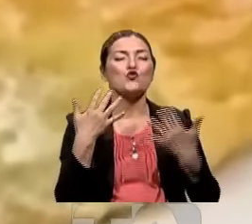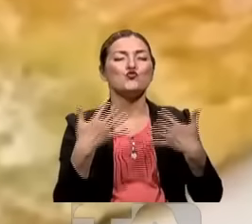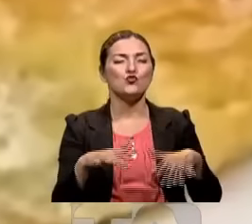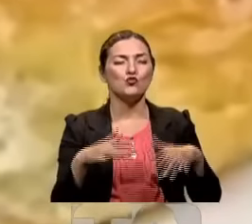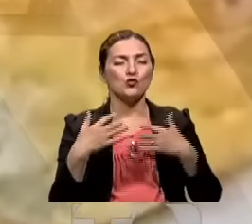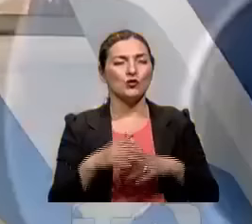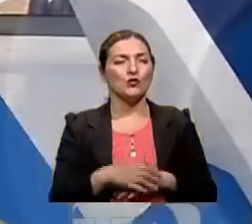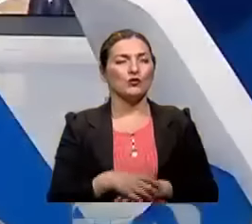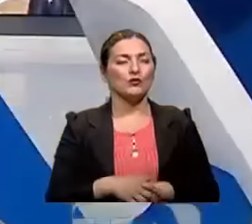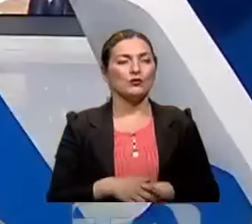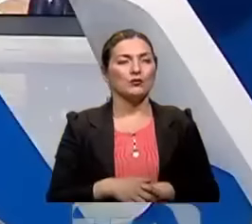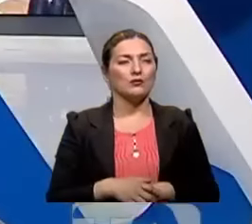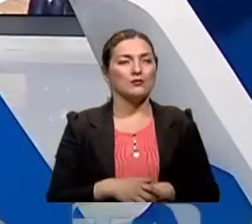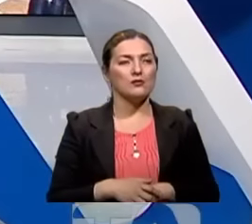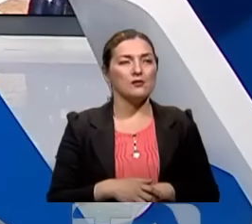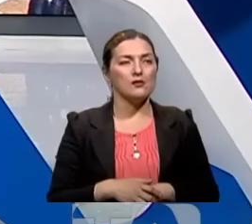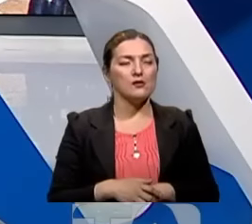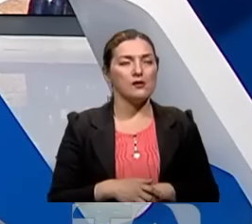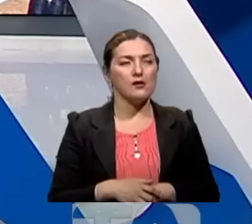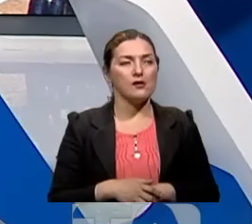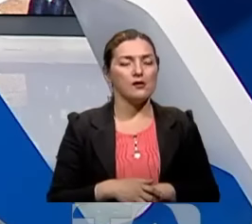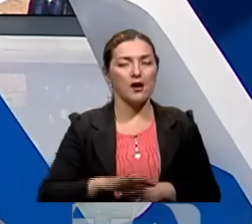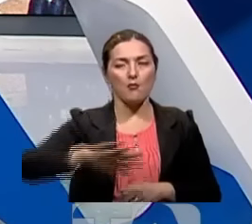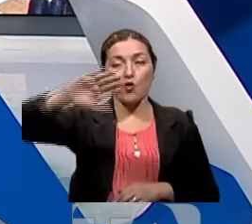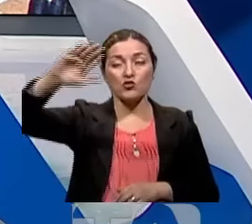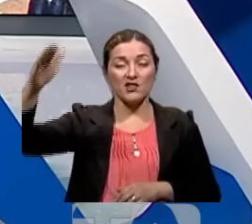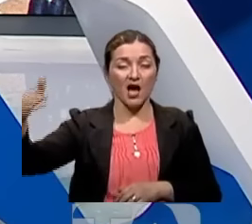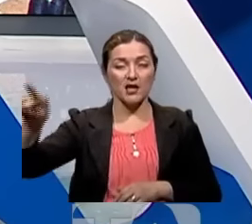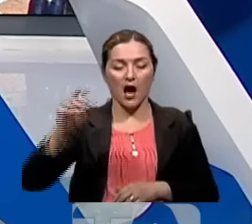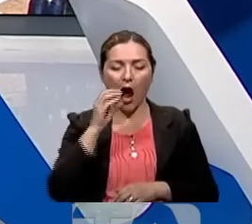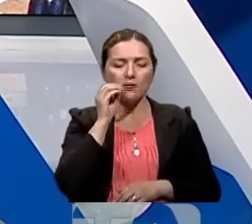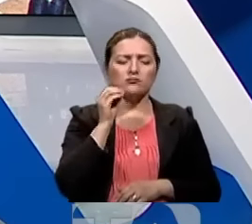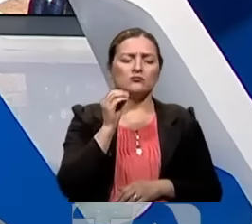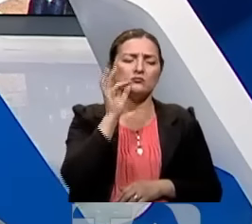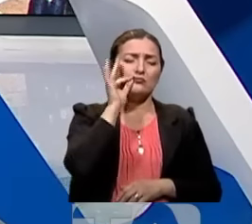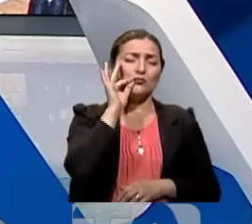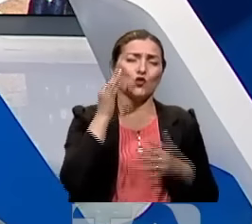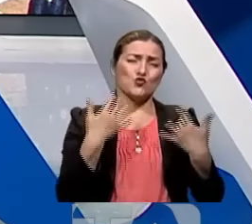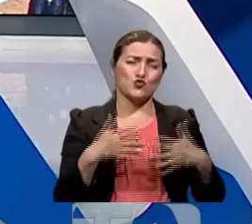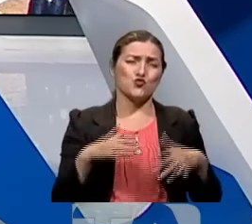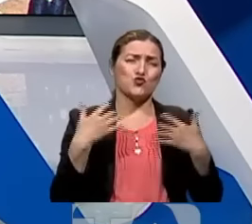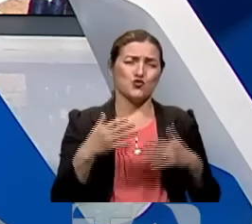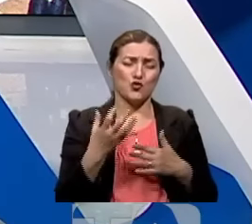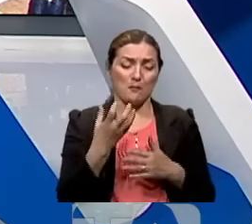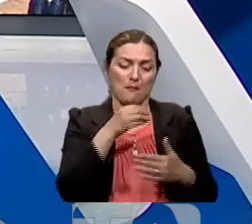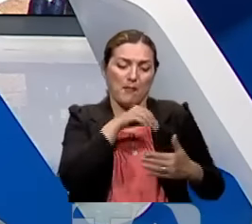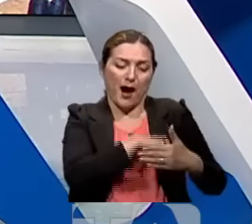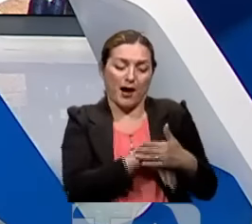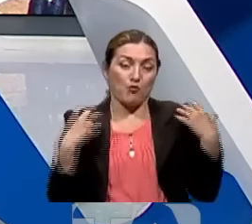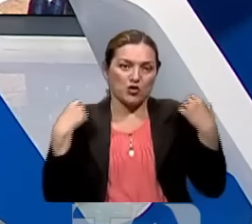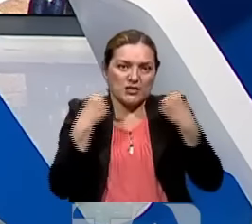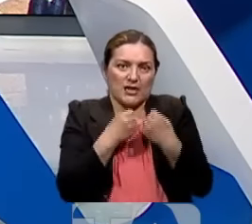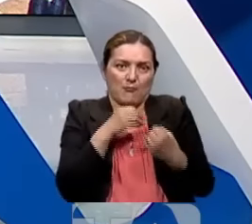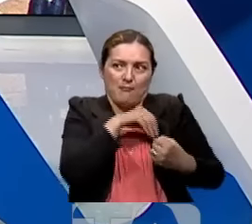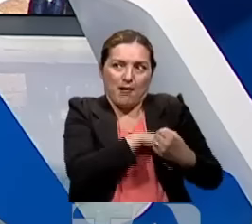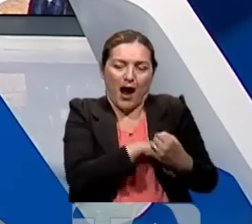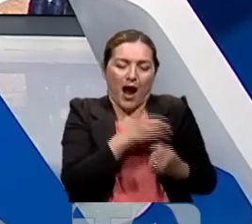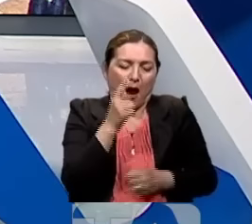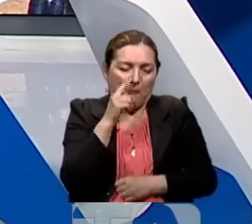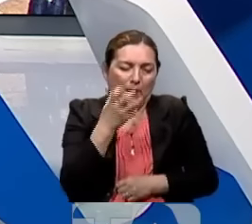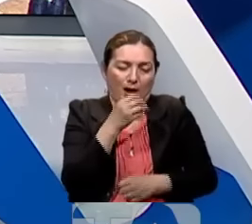gloria. ¿Dónde? ¿Sabe dónde? En la montaña. Ay, debe ser. Cuando uno lleva un pancito en la mochila y llega a la